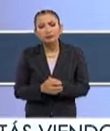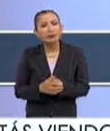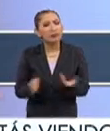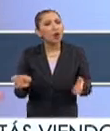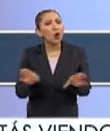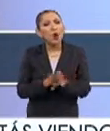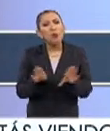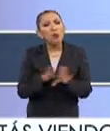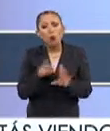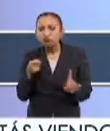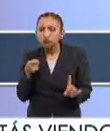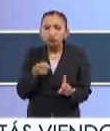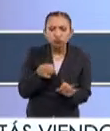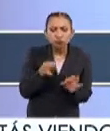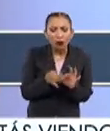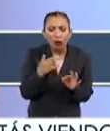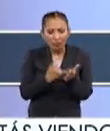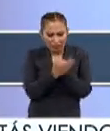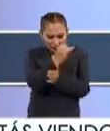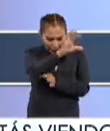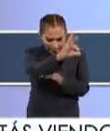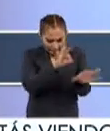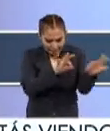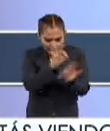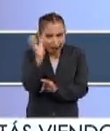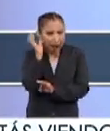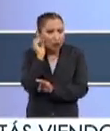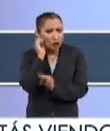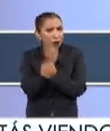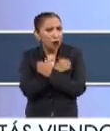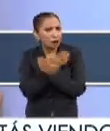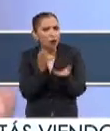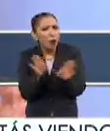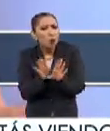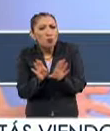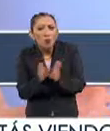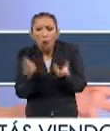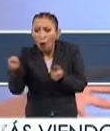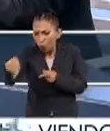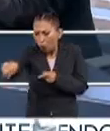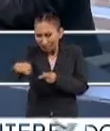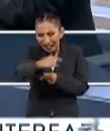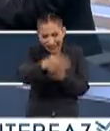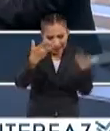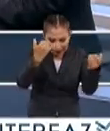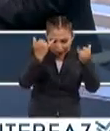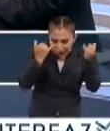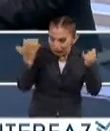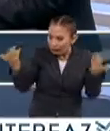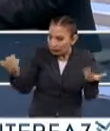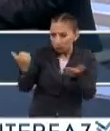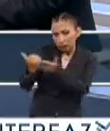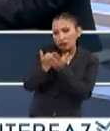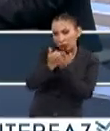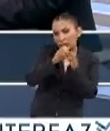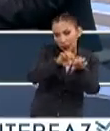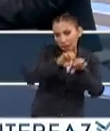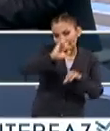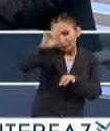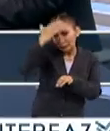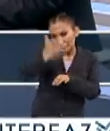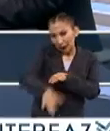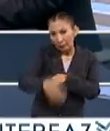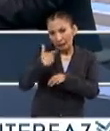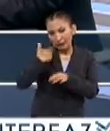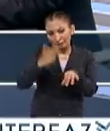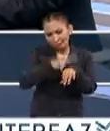cómo específicamente se decide todo eso en Radio Educación. ¿Cómo es que ustedes construyen de la mano, obviamente, de los expertos